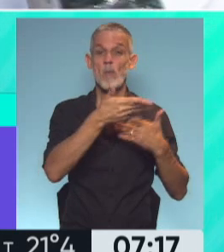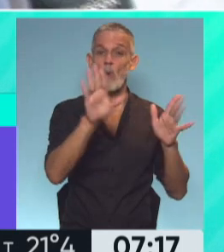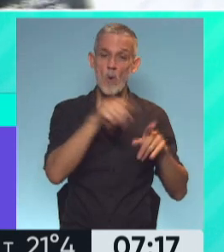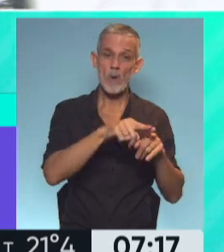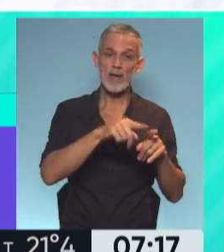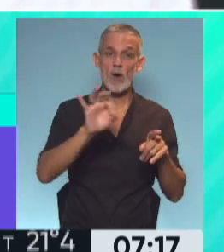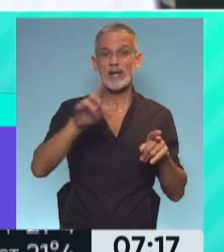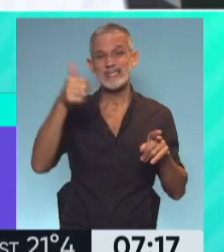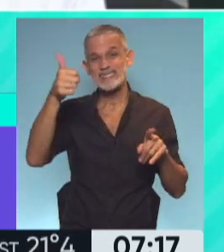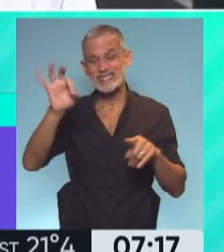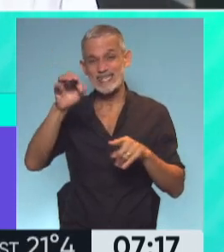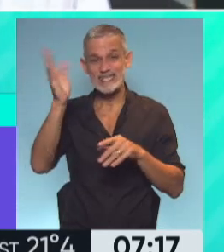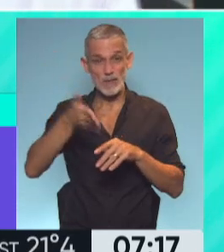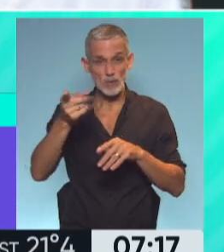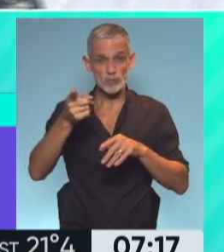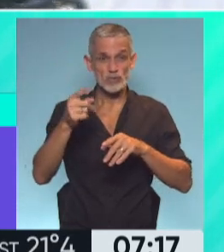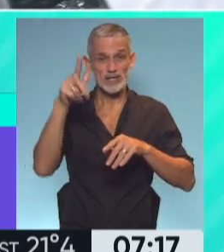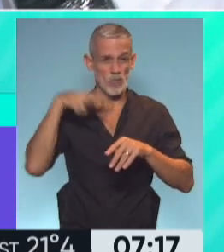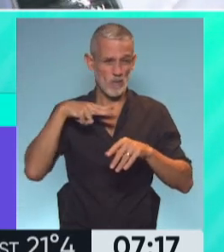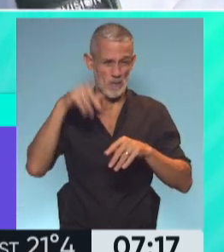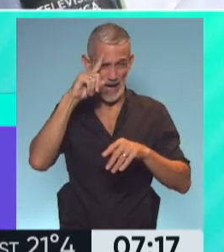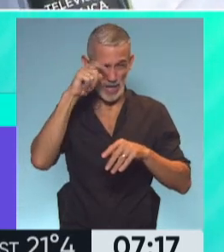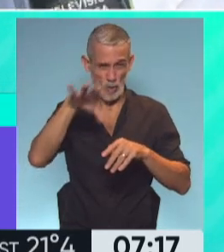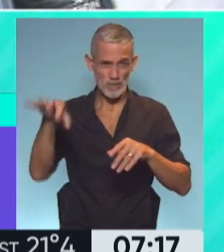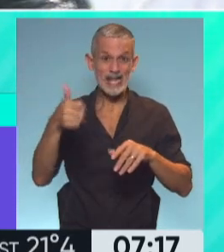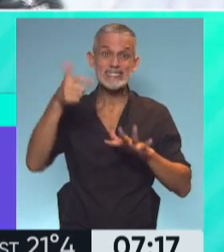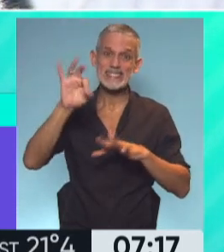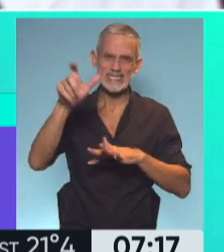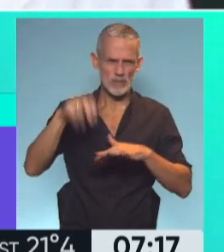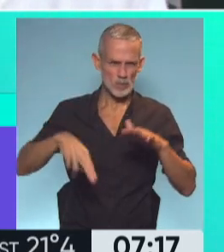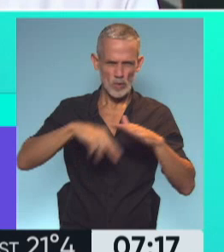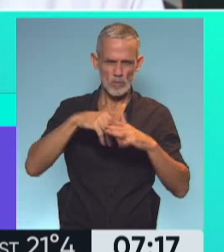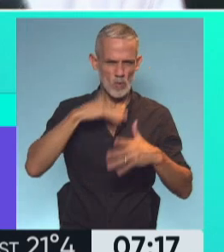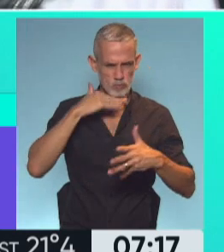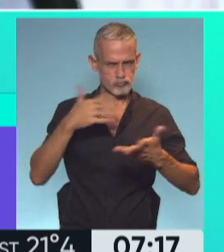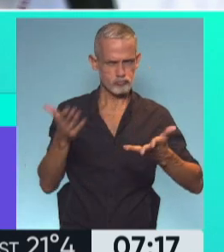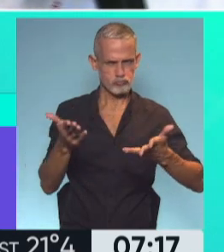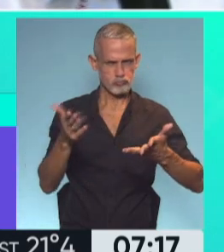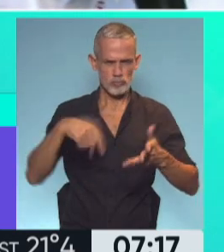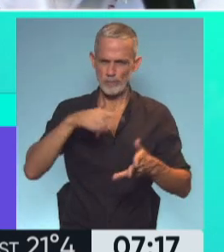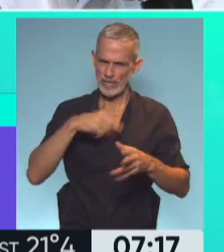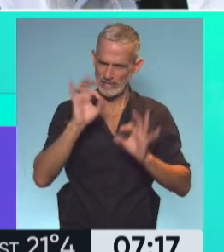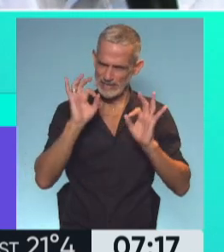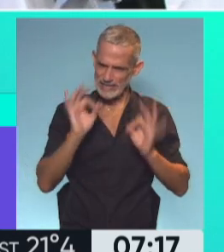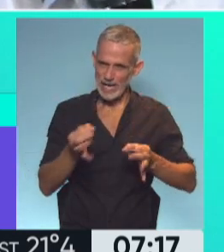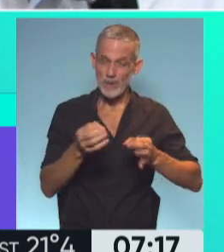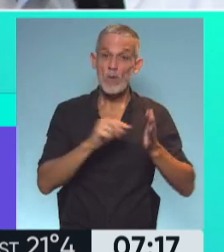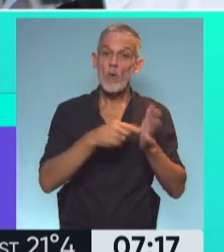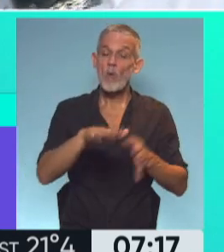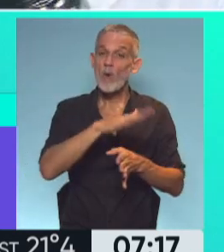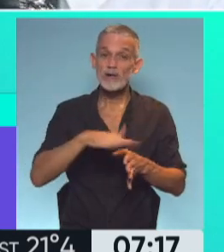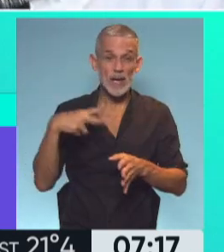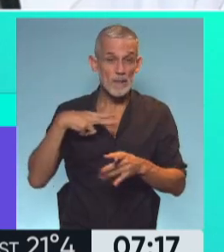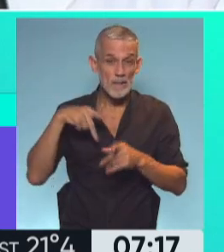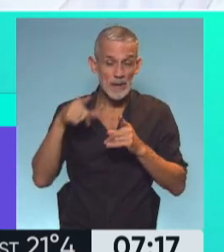público y 60% en el sector privado. Nosotros tenemos datos de que en la ciudad de Buenos Aires el sector